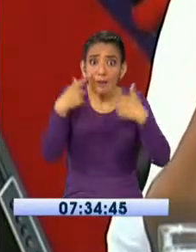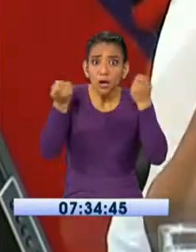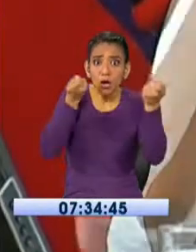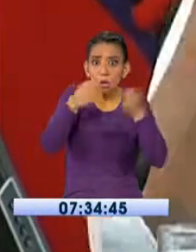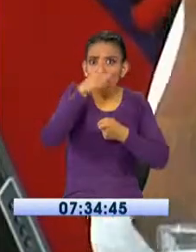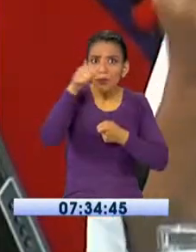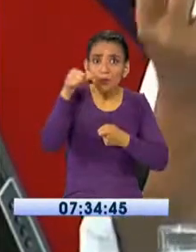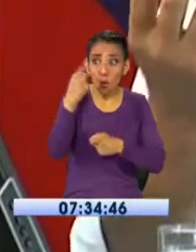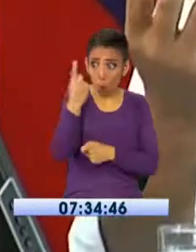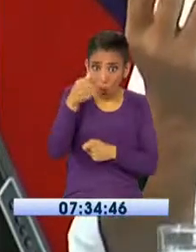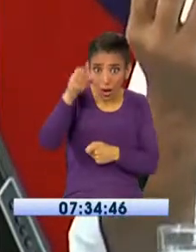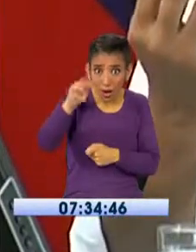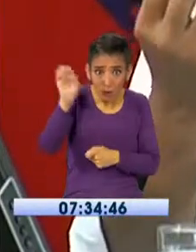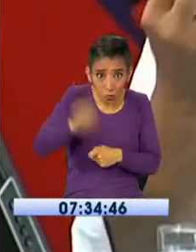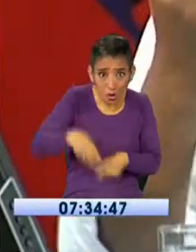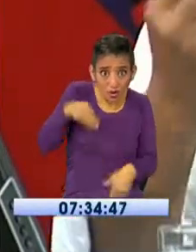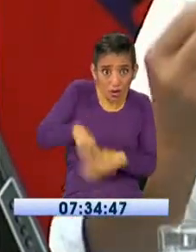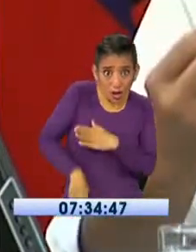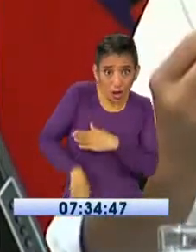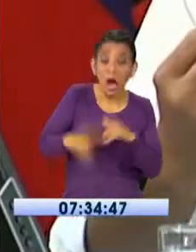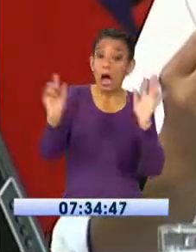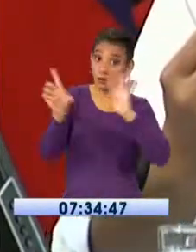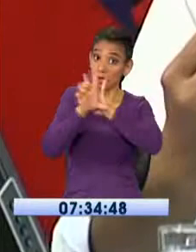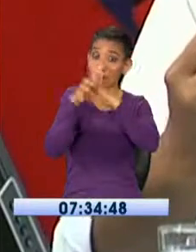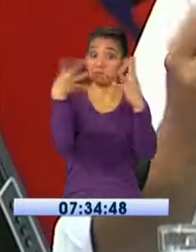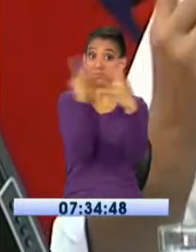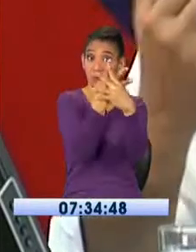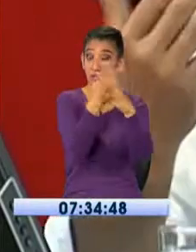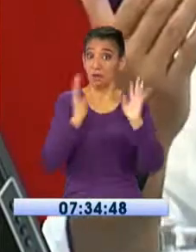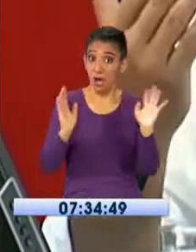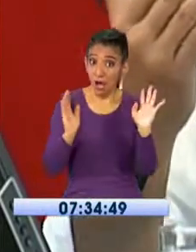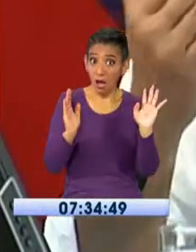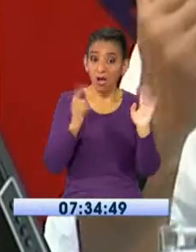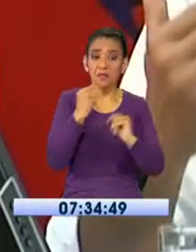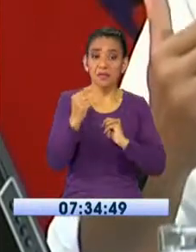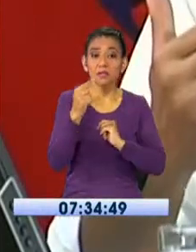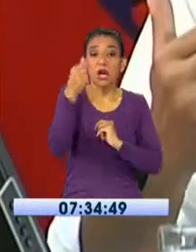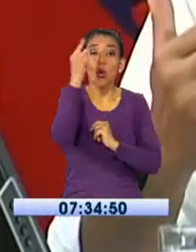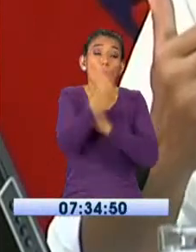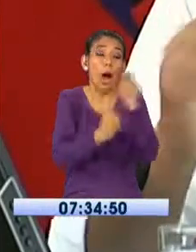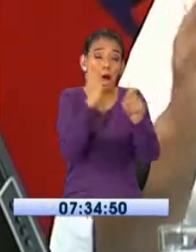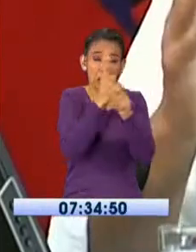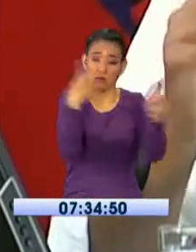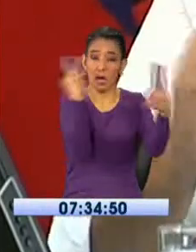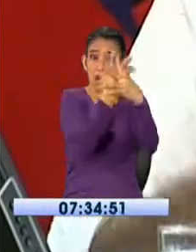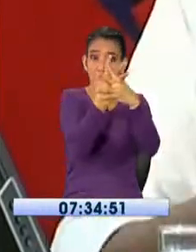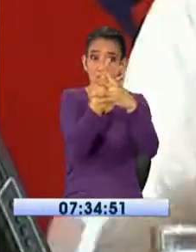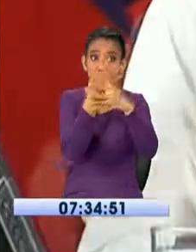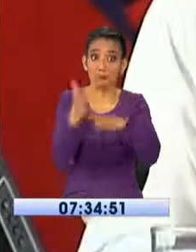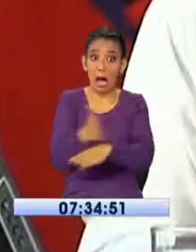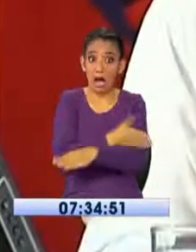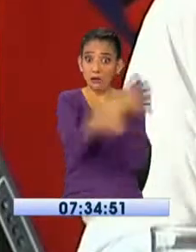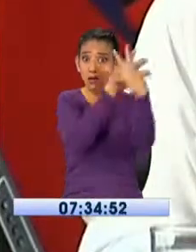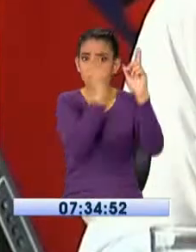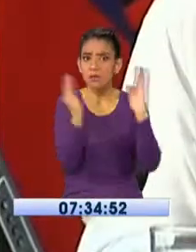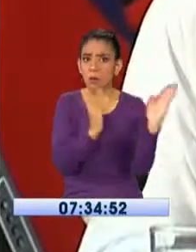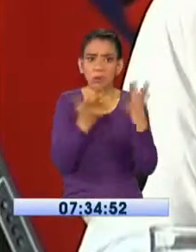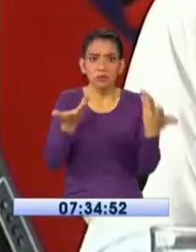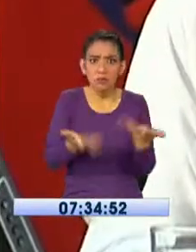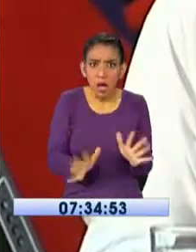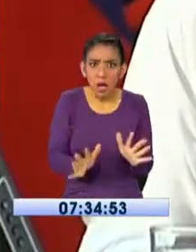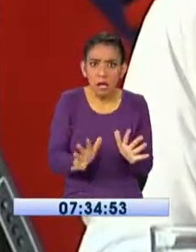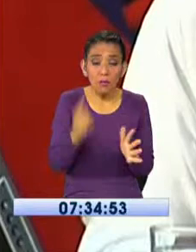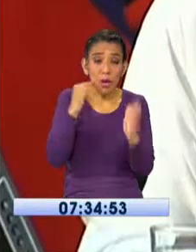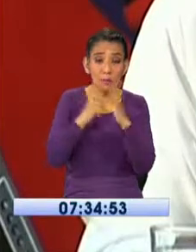la cárcel. De acuerdo a nuestro código penal, correctamente, para delitos con menos de 1 año de cárcel no hay prisión preventiva. Si se tiene más de